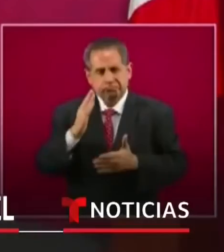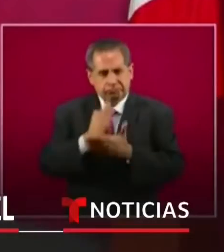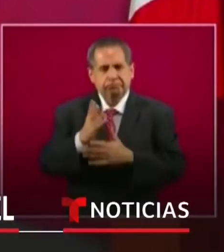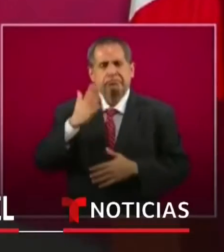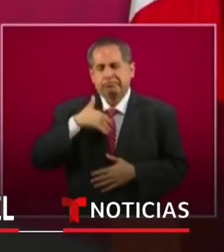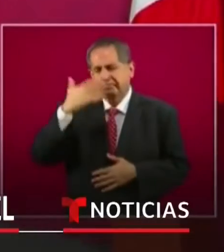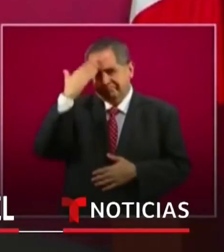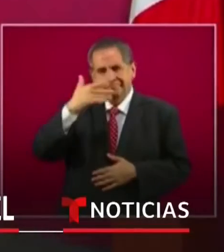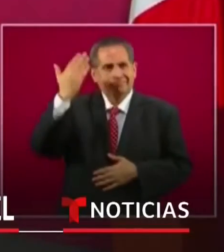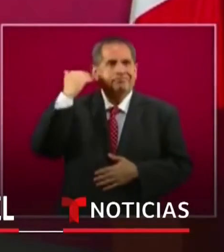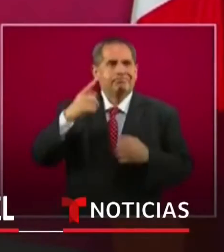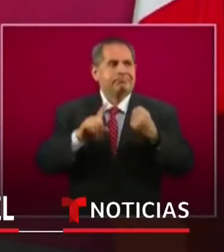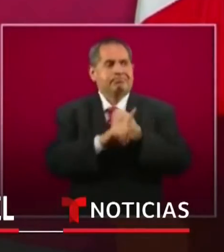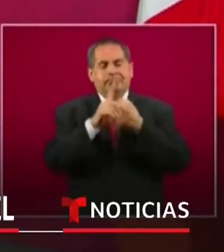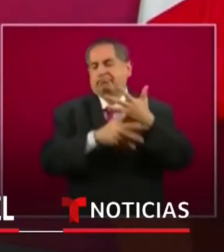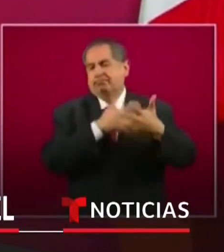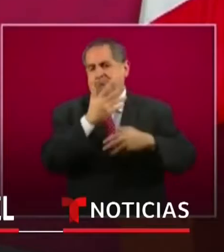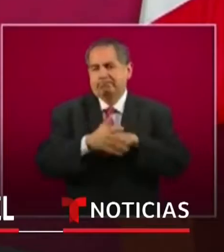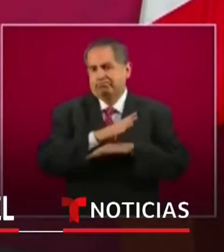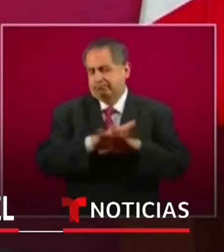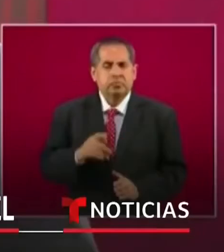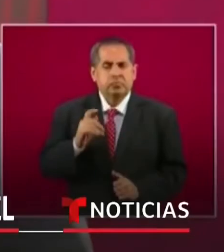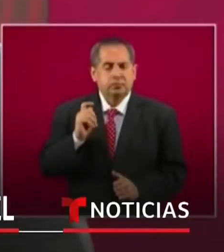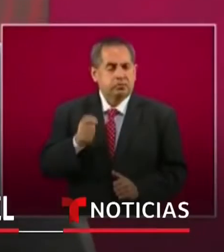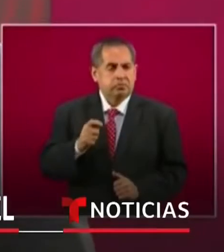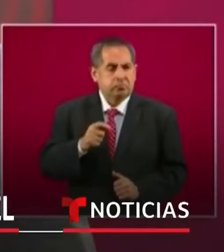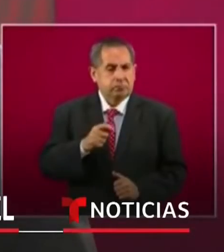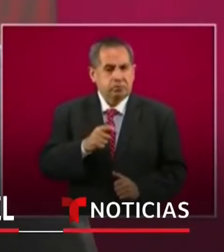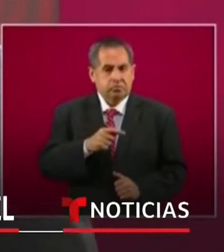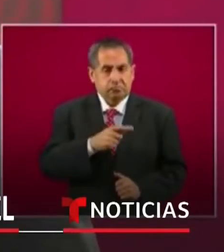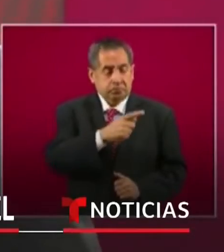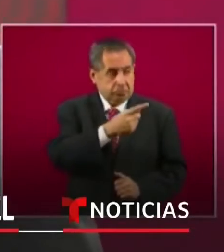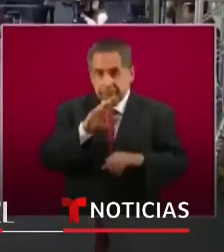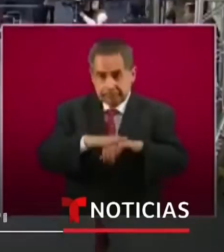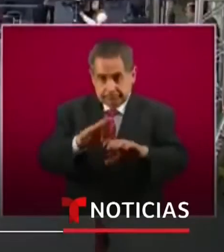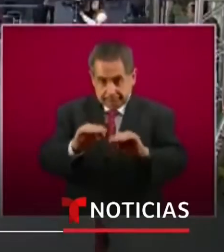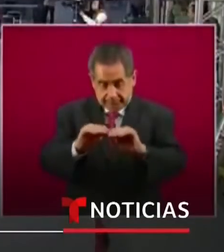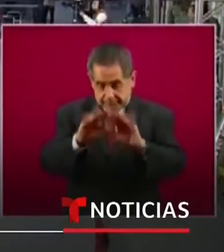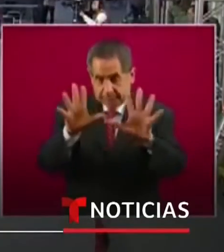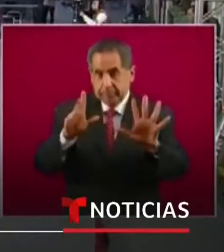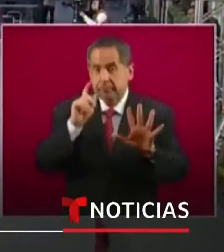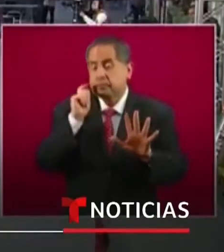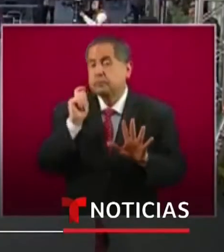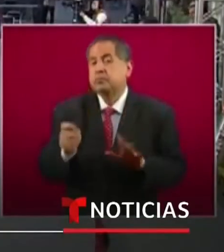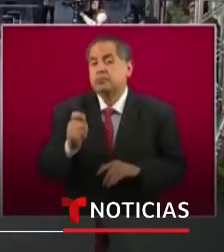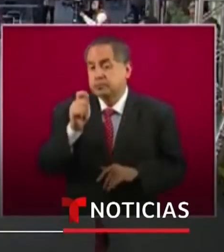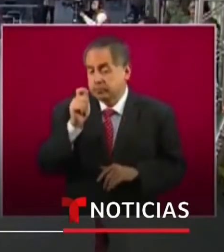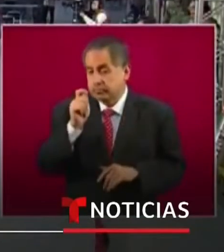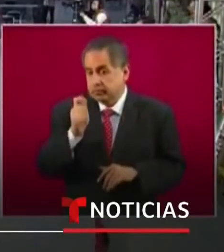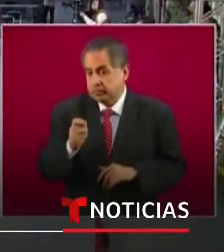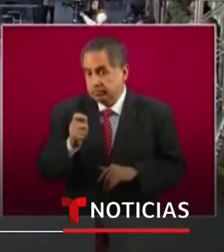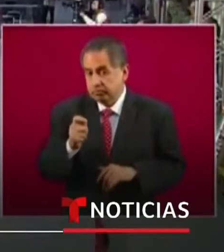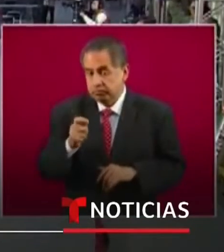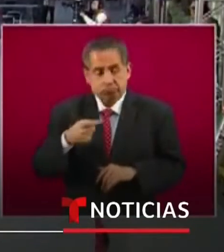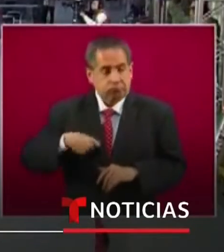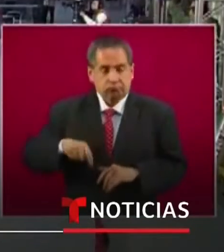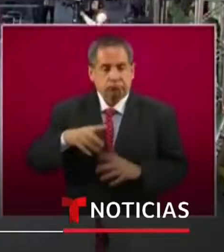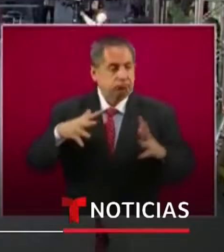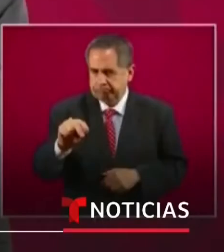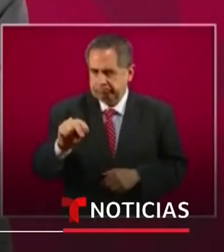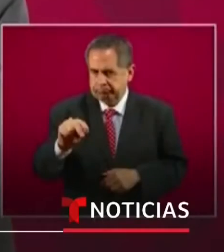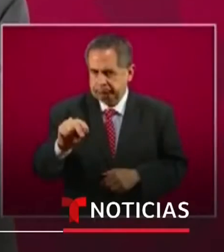asaltos. Mientras el presidente aseguró que no habrá más guerra contra los cárteles. No a la